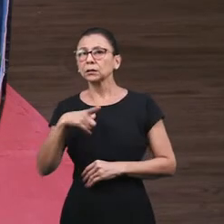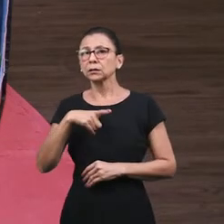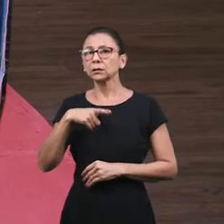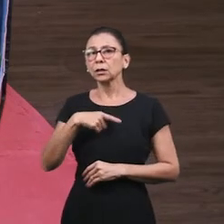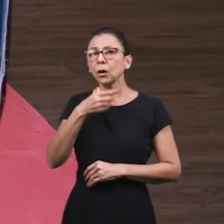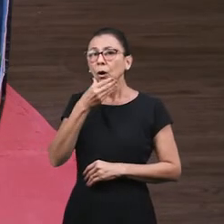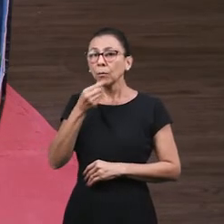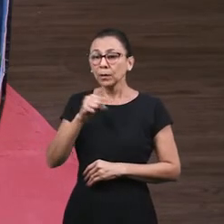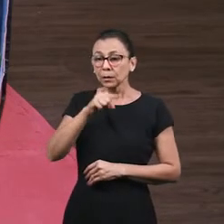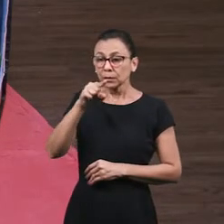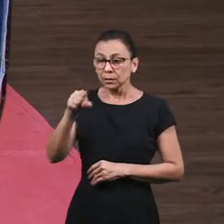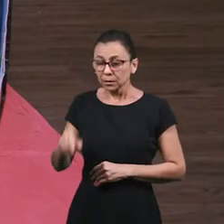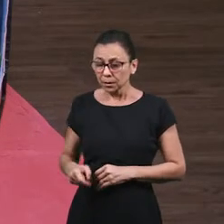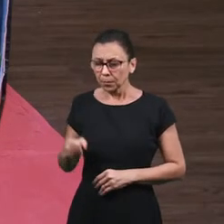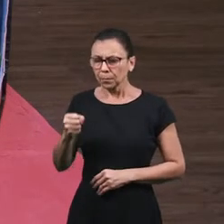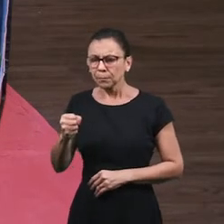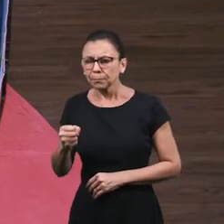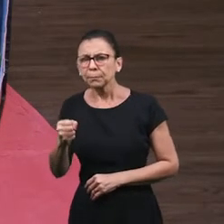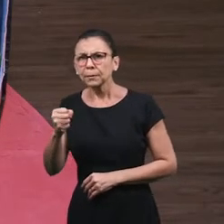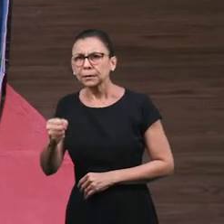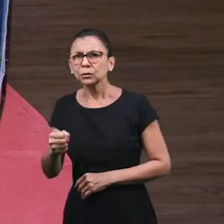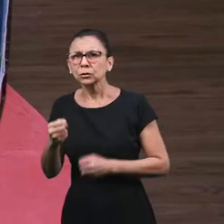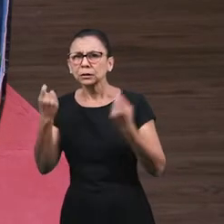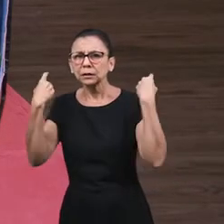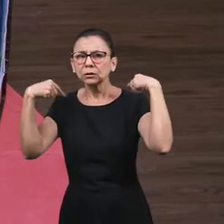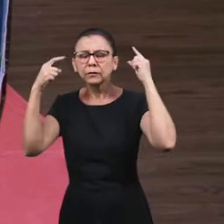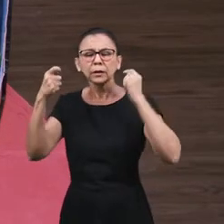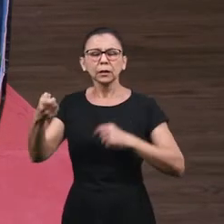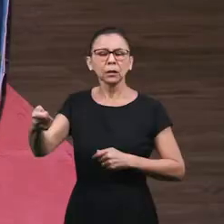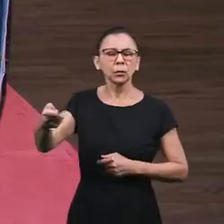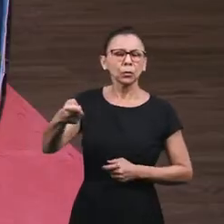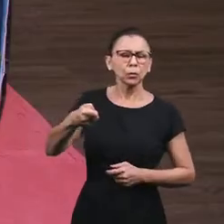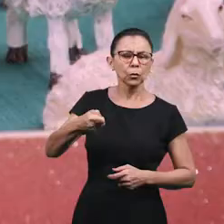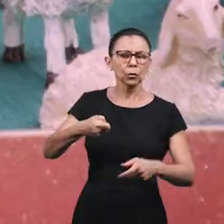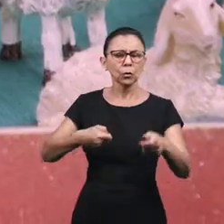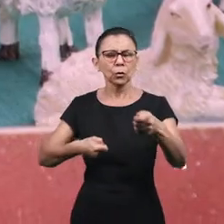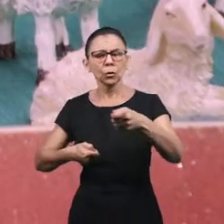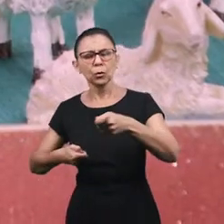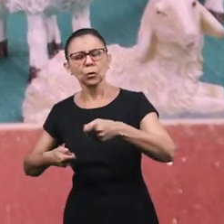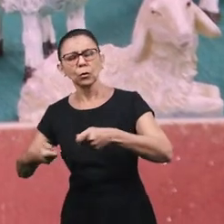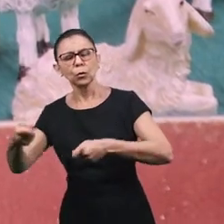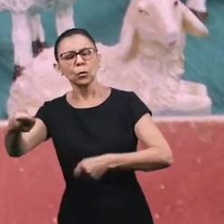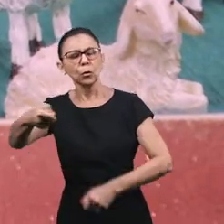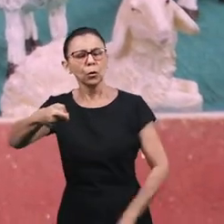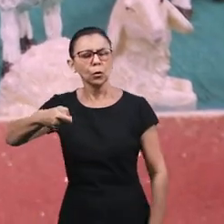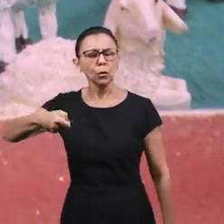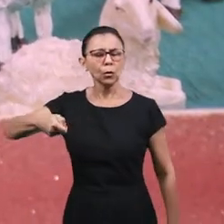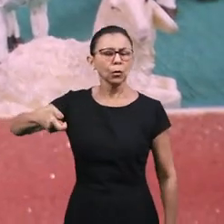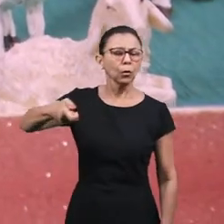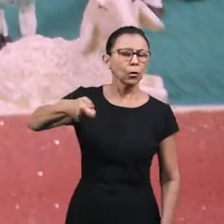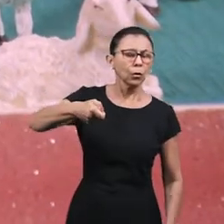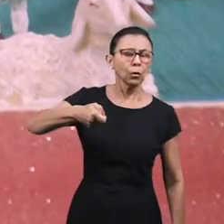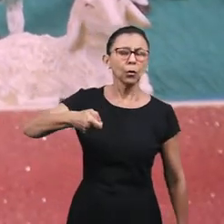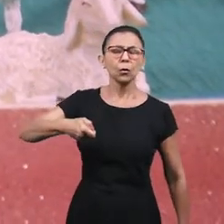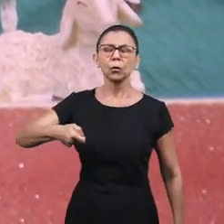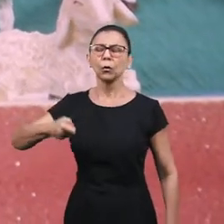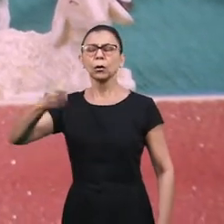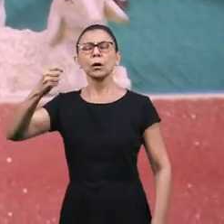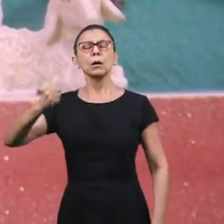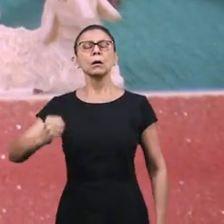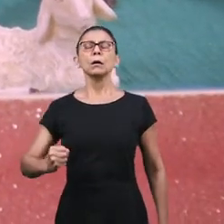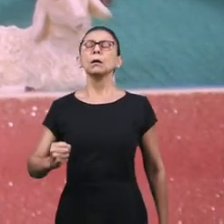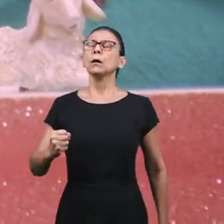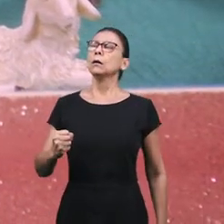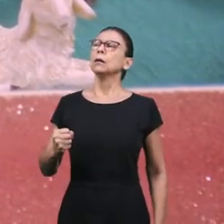noche. Pastores que cuidaban de las ovejitas. Y cuando ellos cuidaban de su rebaño, un